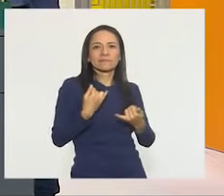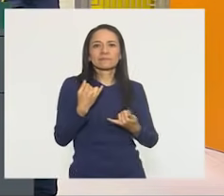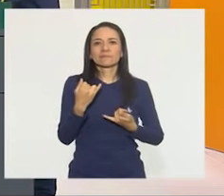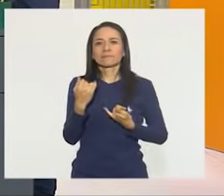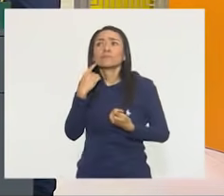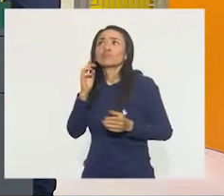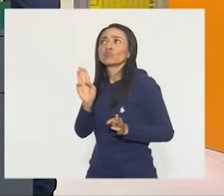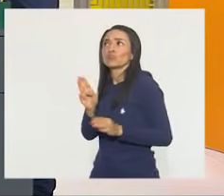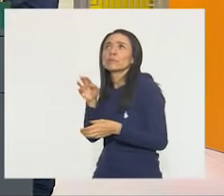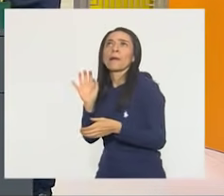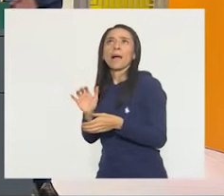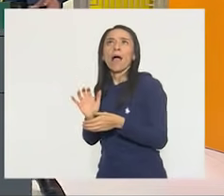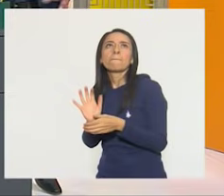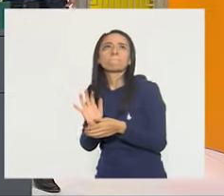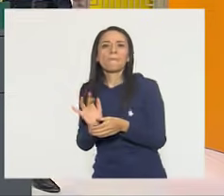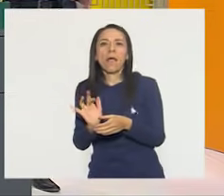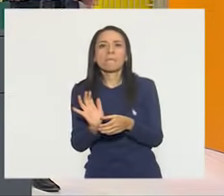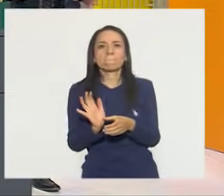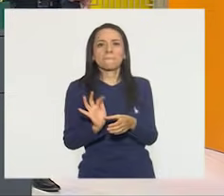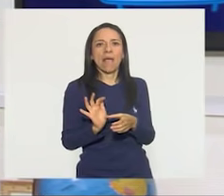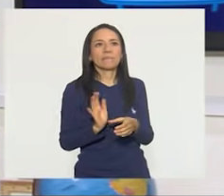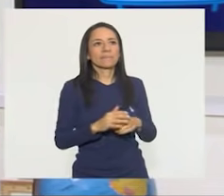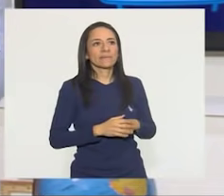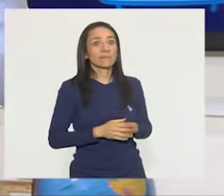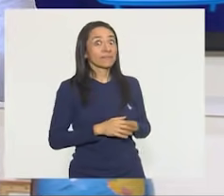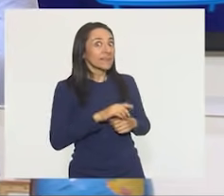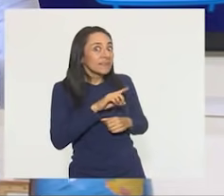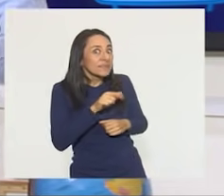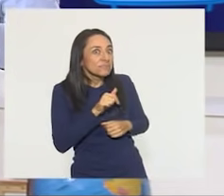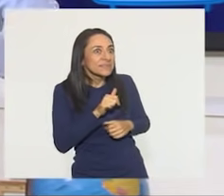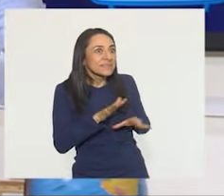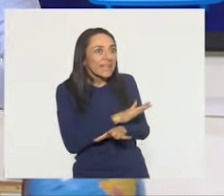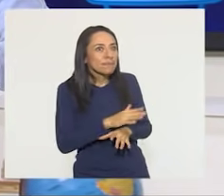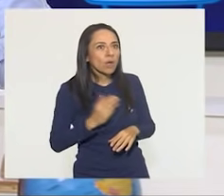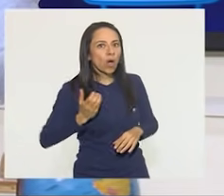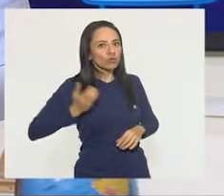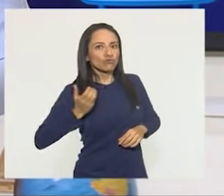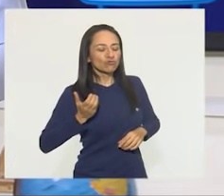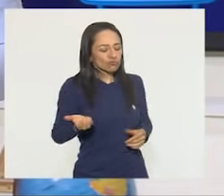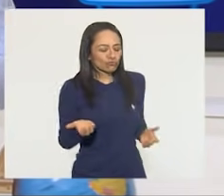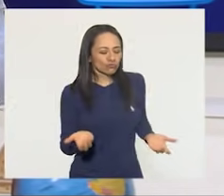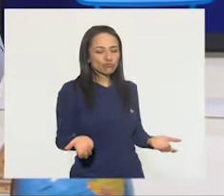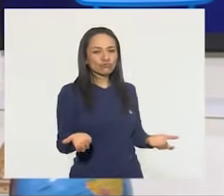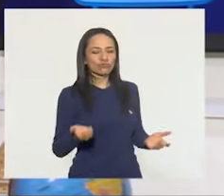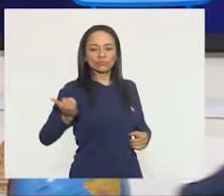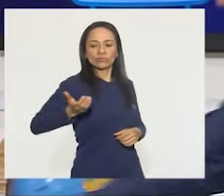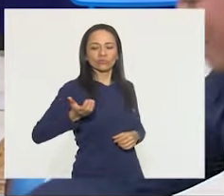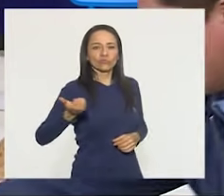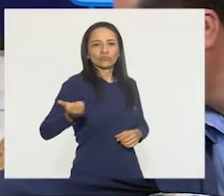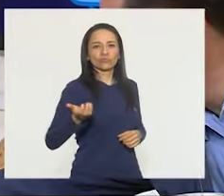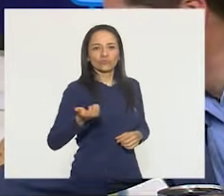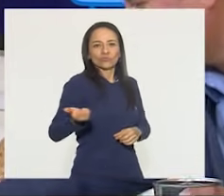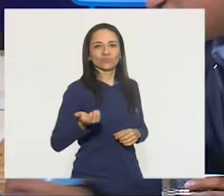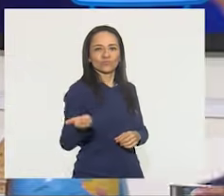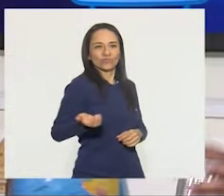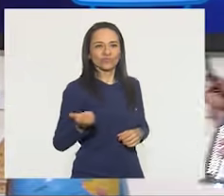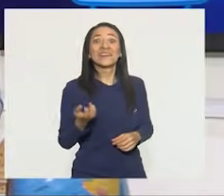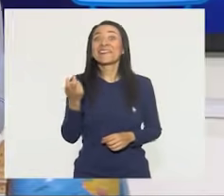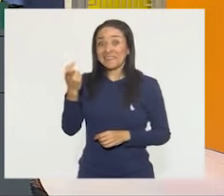música. Y ahí es cuando entra un pequeño ritmo y dice ¡sabor! ¿Ah? Ajá, a ver, vamos a